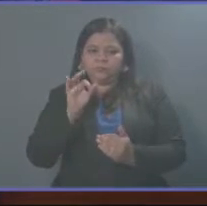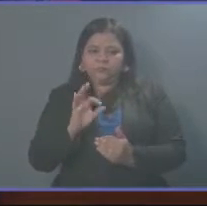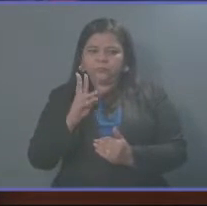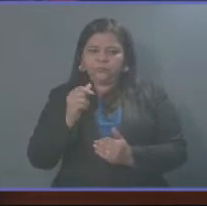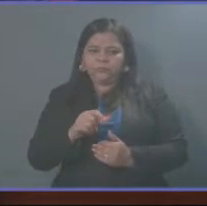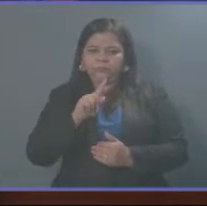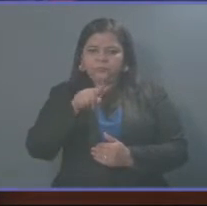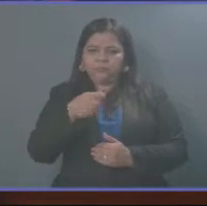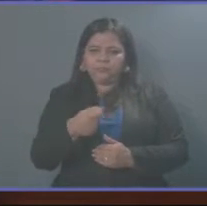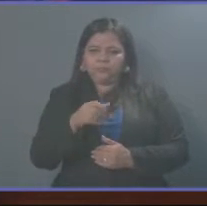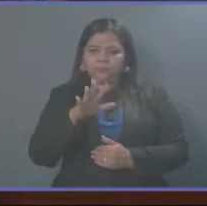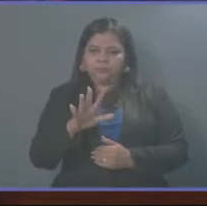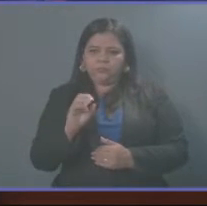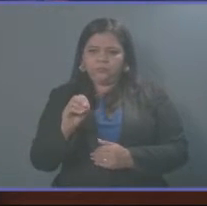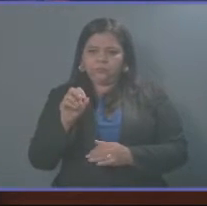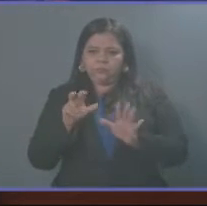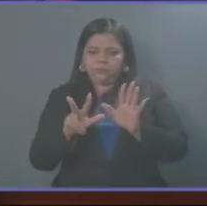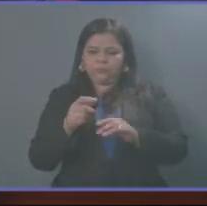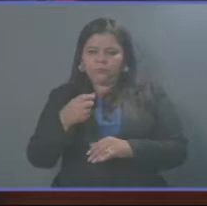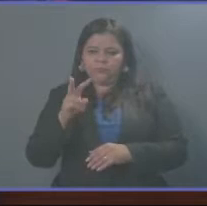número